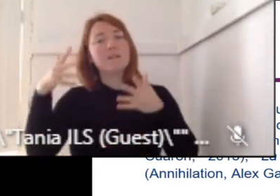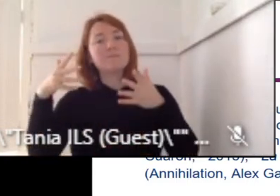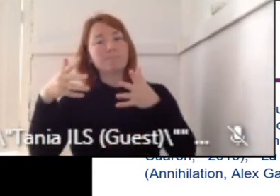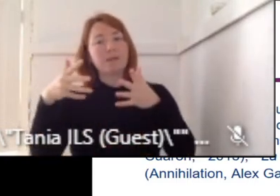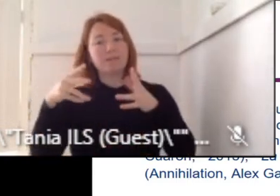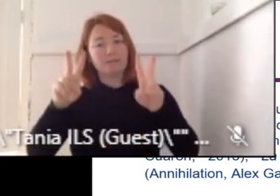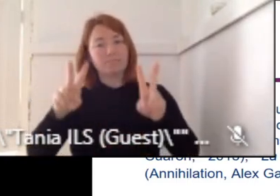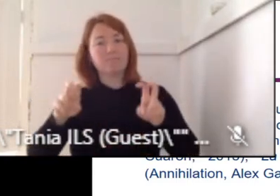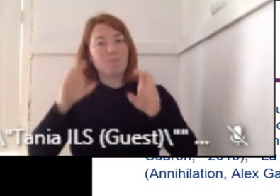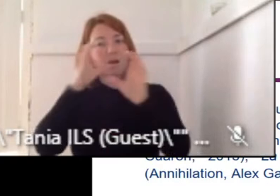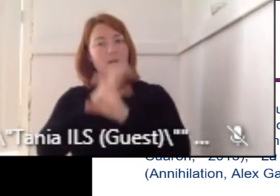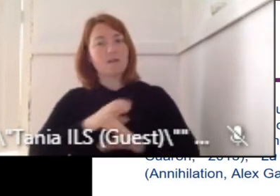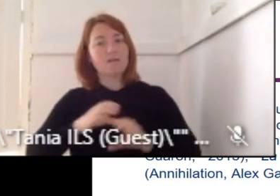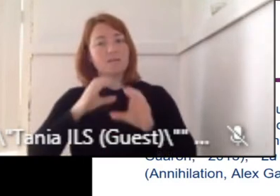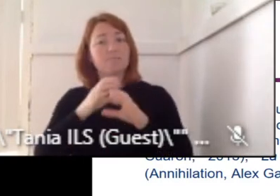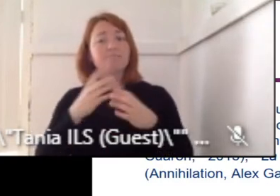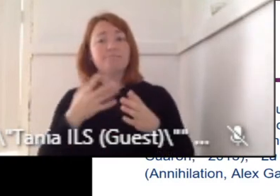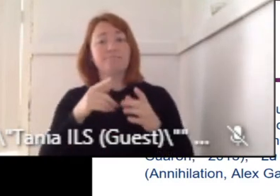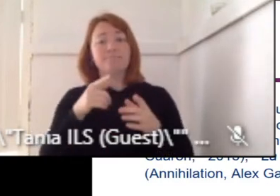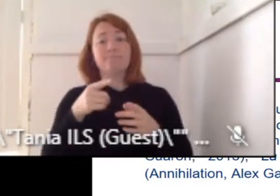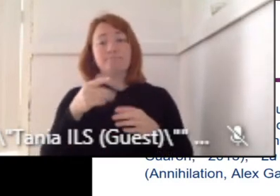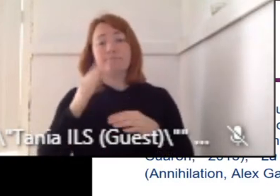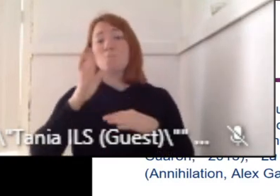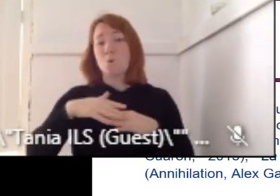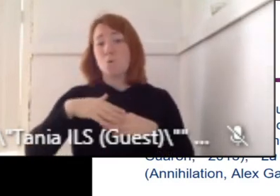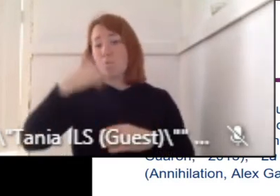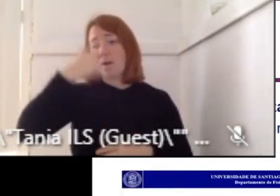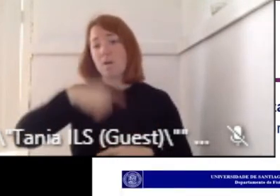y que es cuestionada por ser mujer.